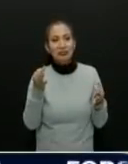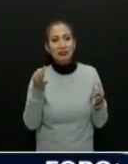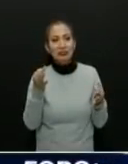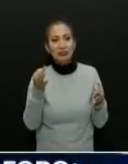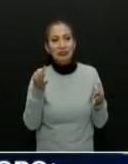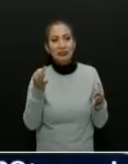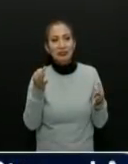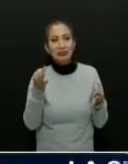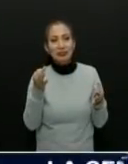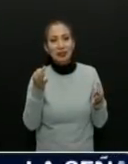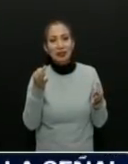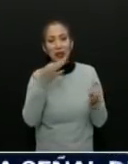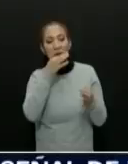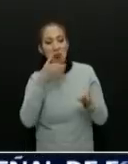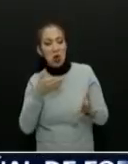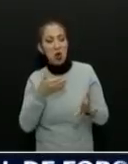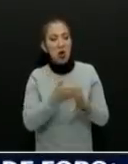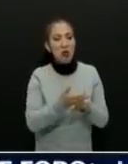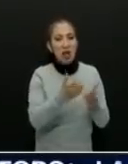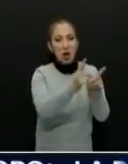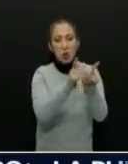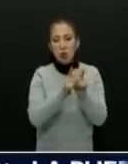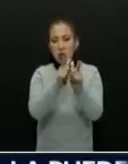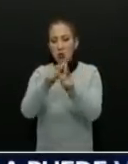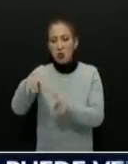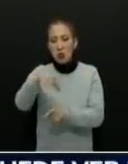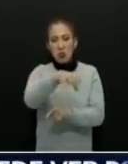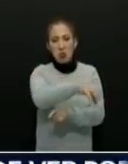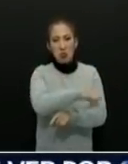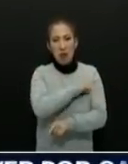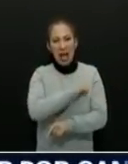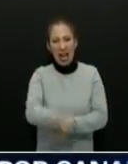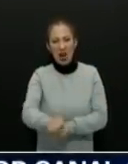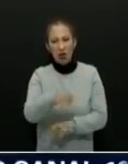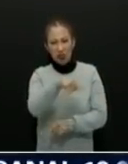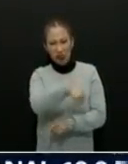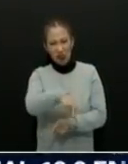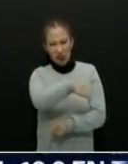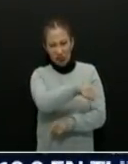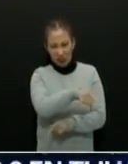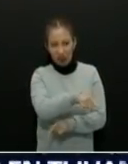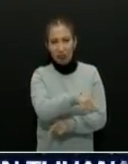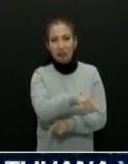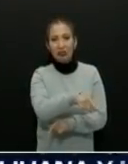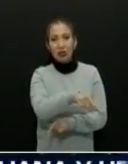a la delincuencia organizada, desde que se le pegó